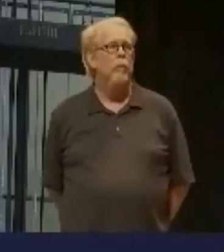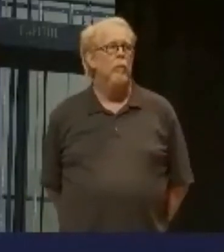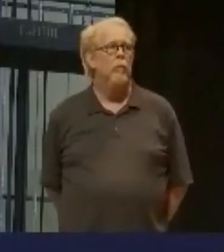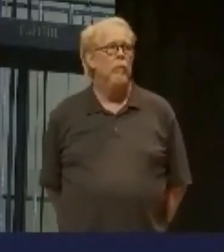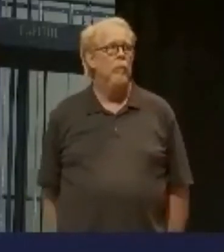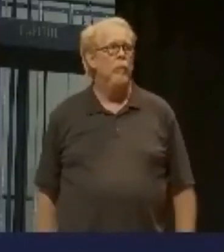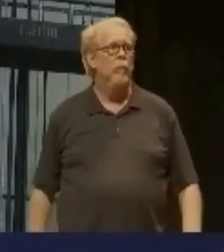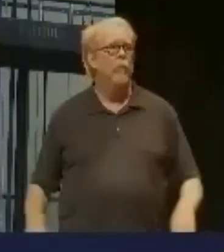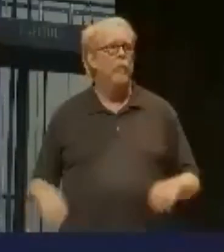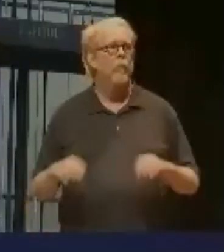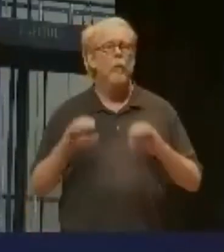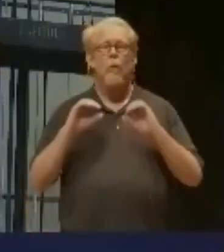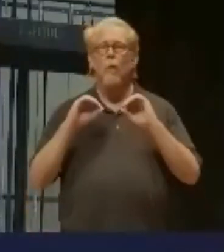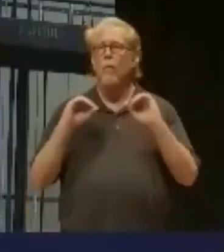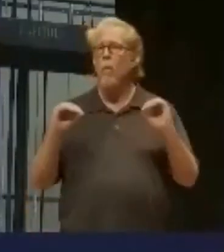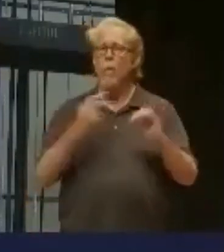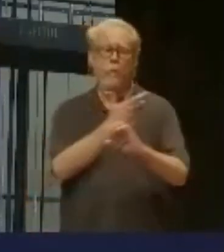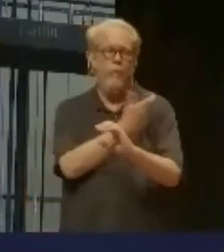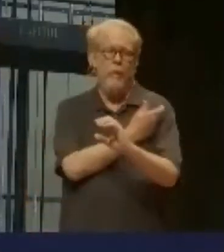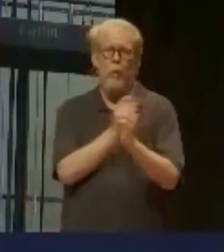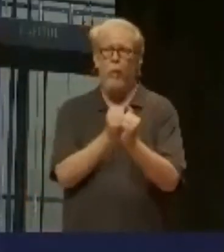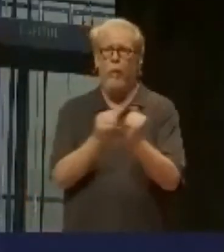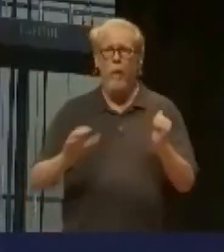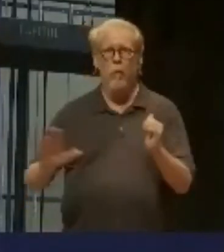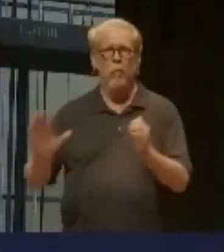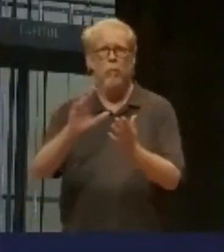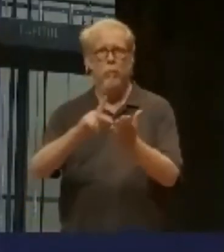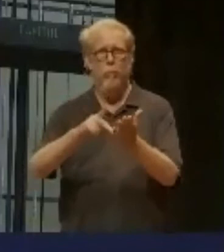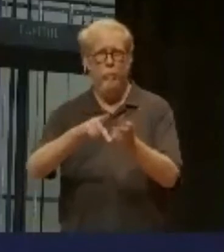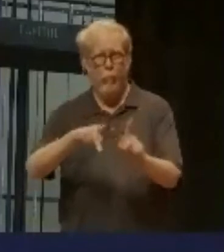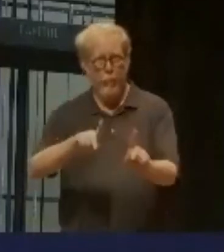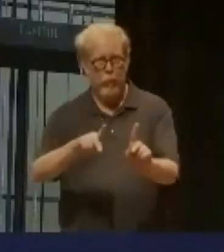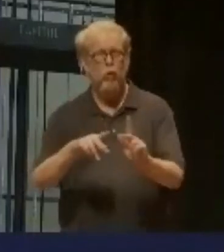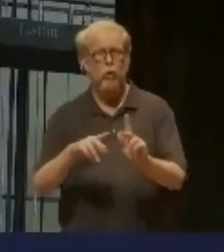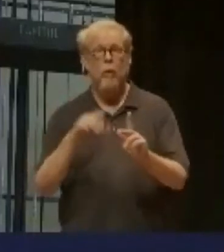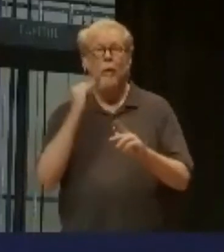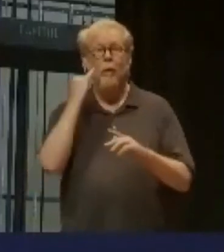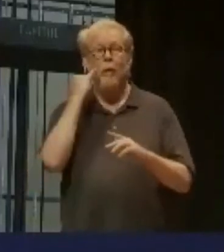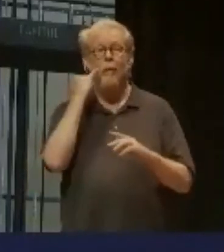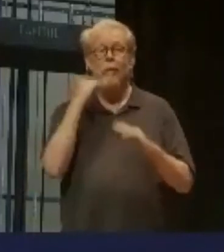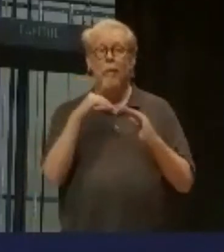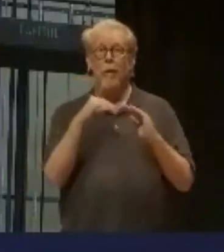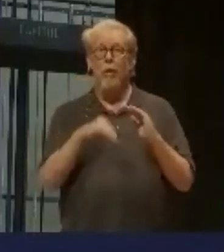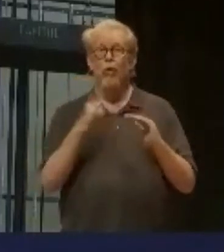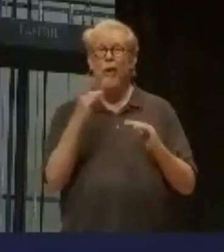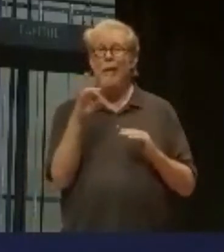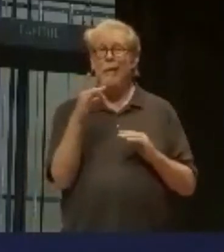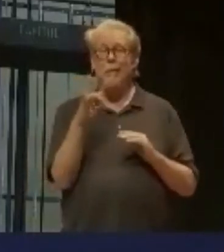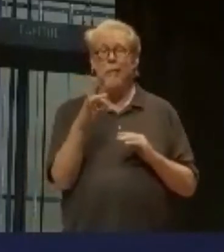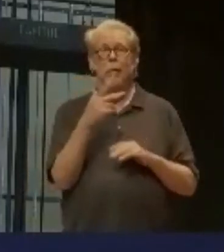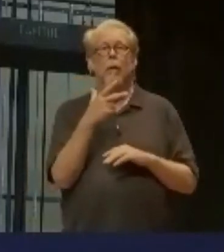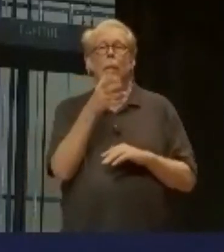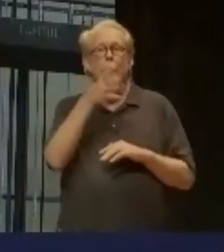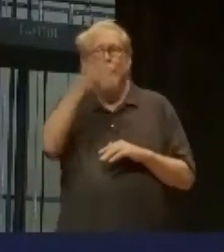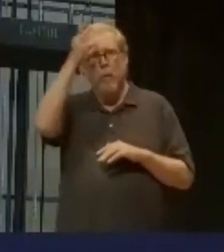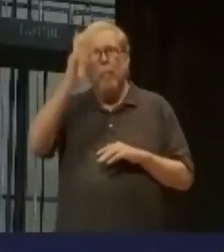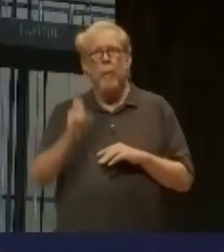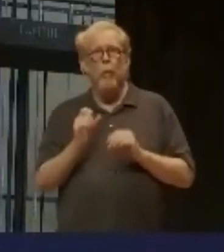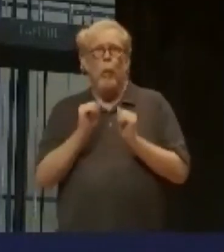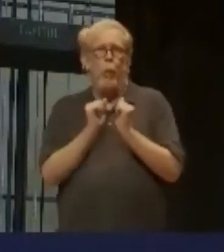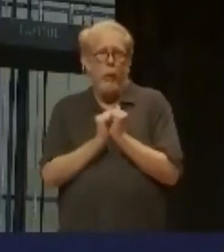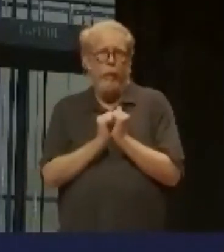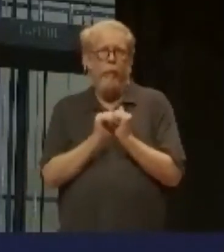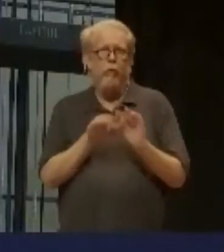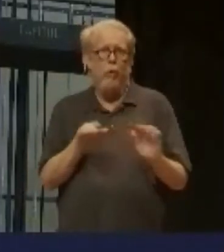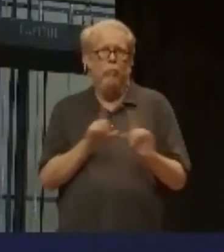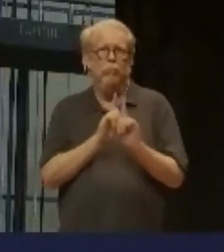familia. No se va a vacunar a nadie sin la autorización de los padres de familia. De hecho, si el hijo, su hijo tiene menos de 18 años, los